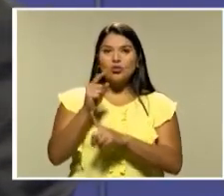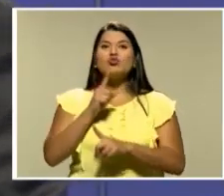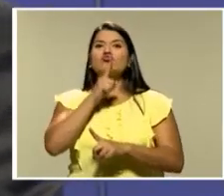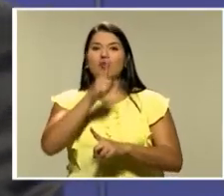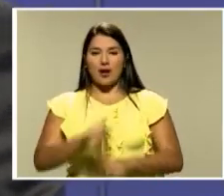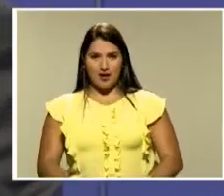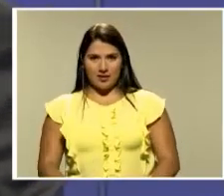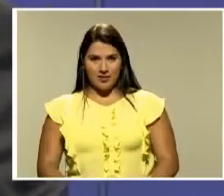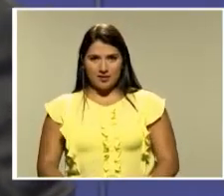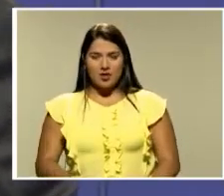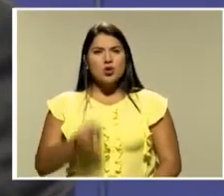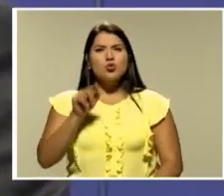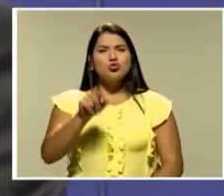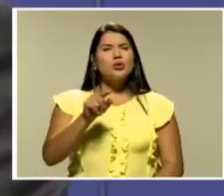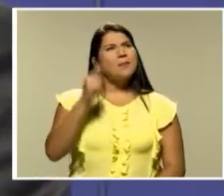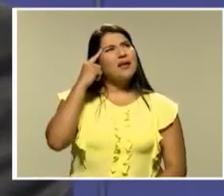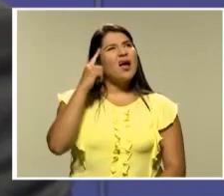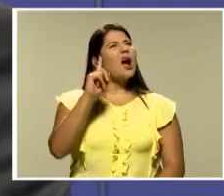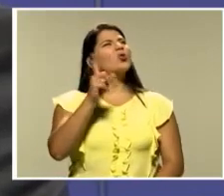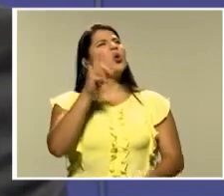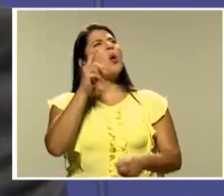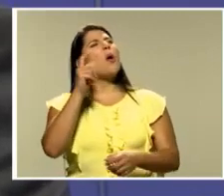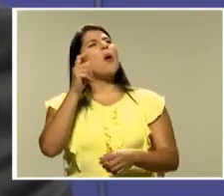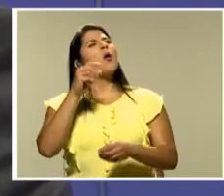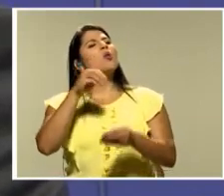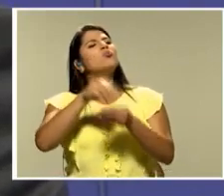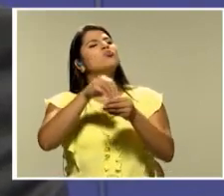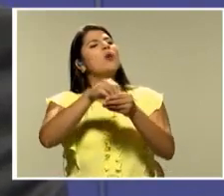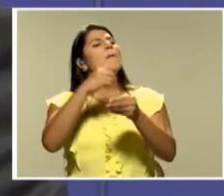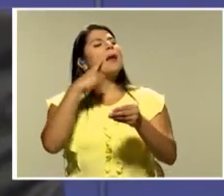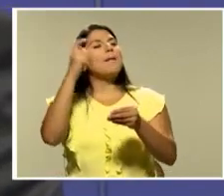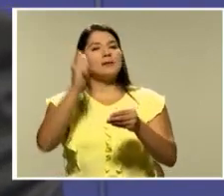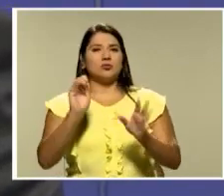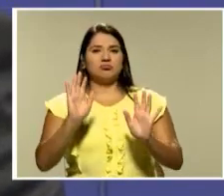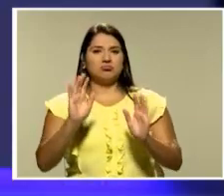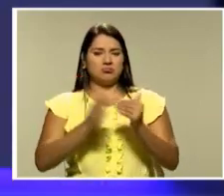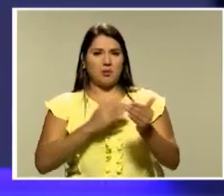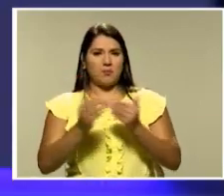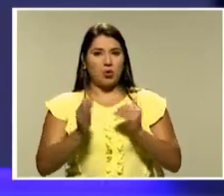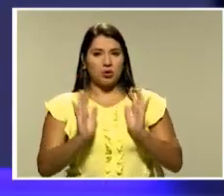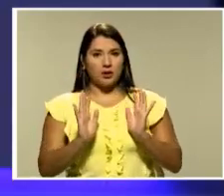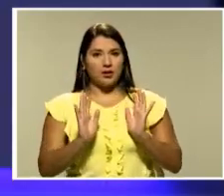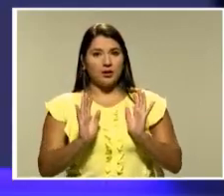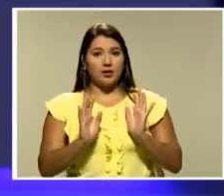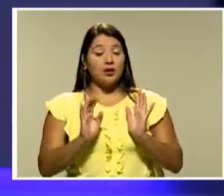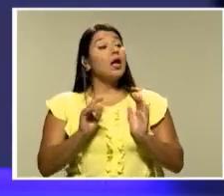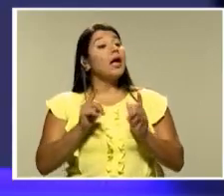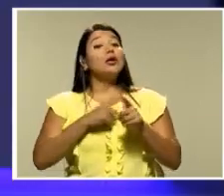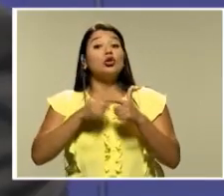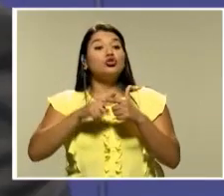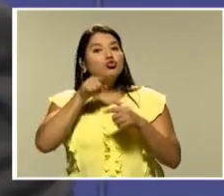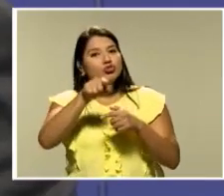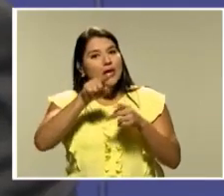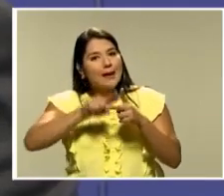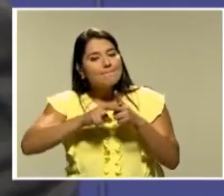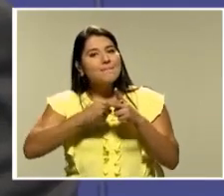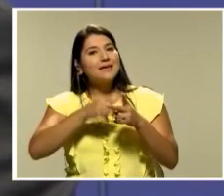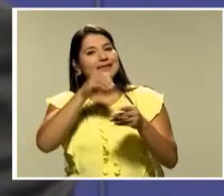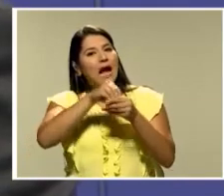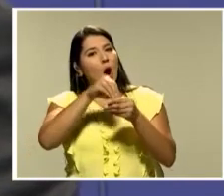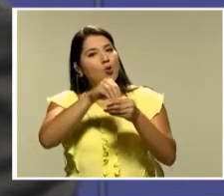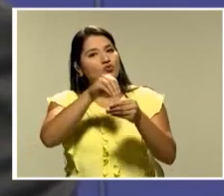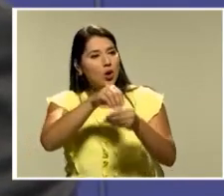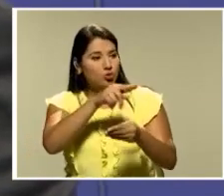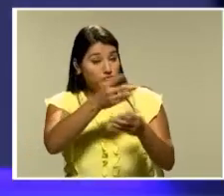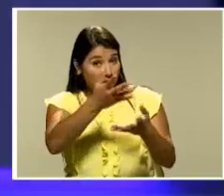a cotizar para mi pensión, fantástico. Vaya pensando una vez cuánto quiere, cómo lo va a ahorrar y de cómo qué va a ahorrar vivir. 200 veces lo que usted